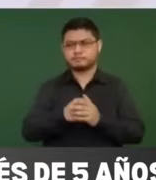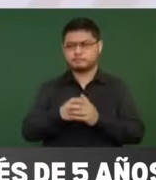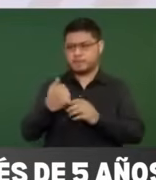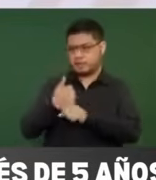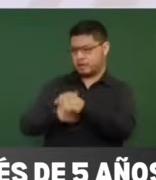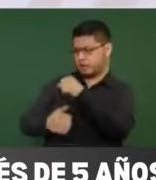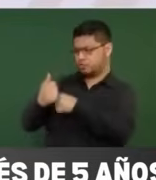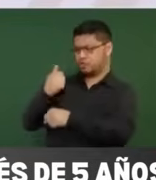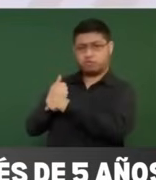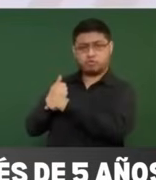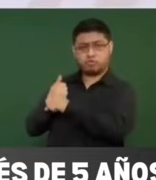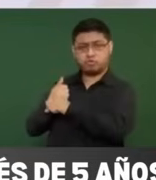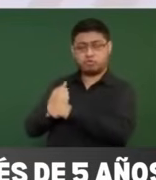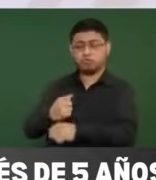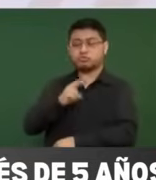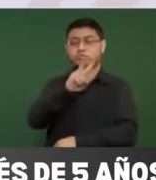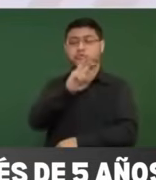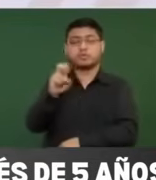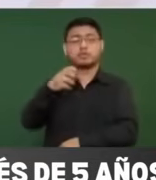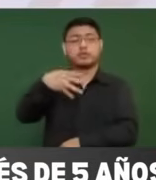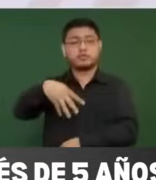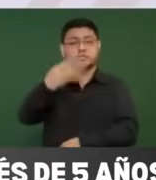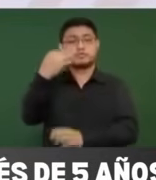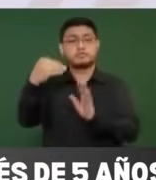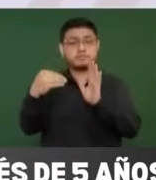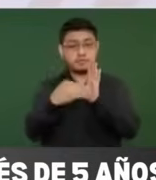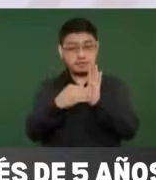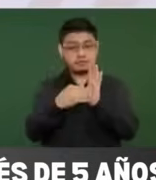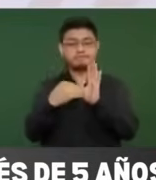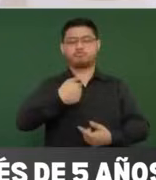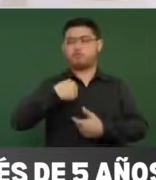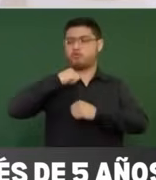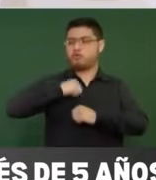de 214 mil millones de pesos.